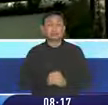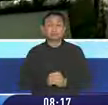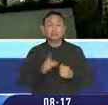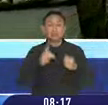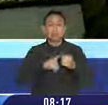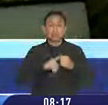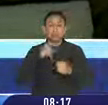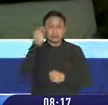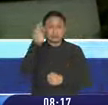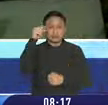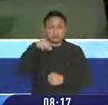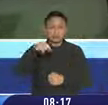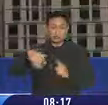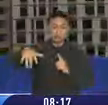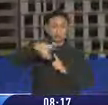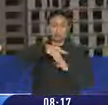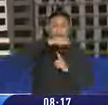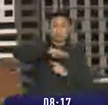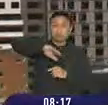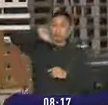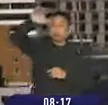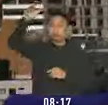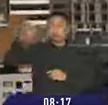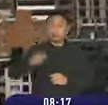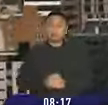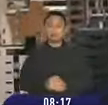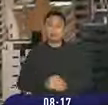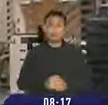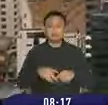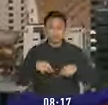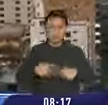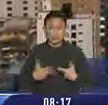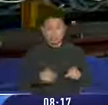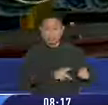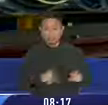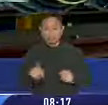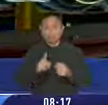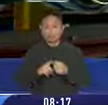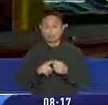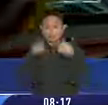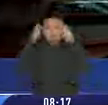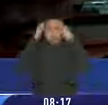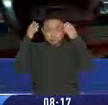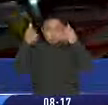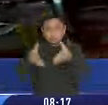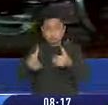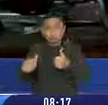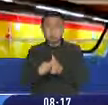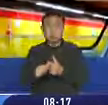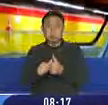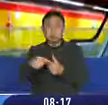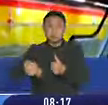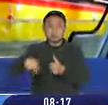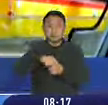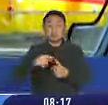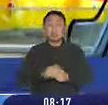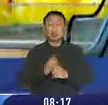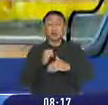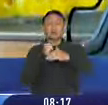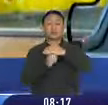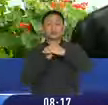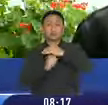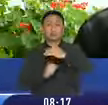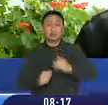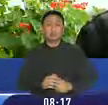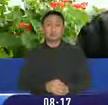entiende tanto por el paisaje montañoso. Y desde ya la planificación de Quito se orienta a los sectores cercanos, donde se ubican las estaciones del